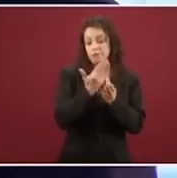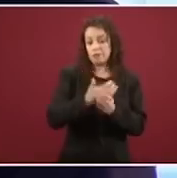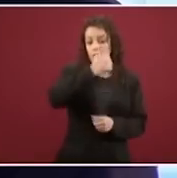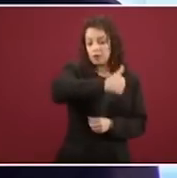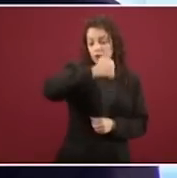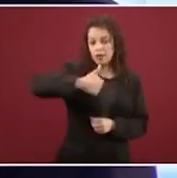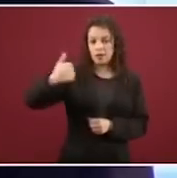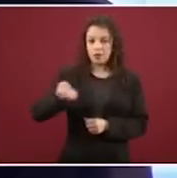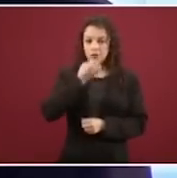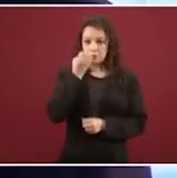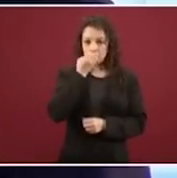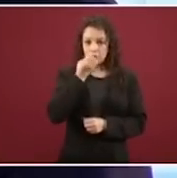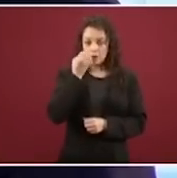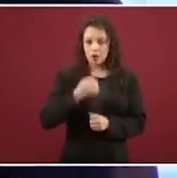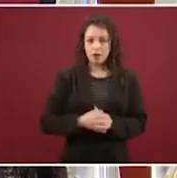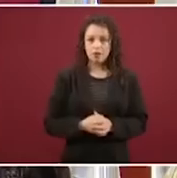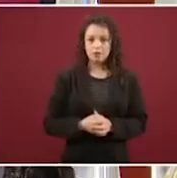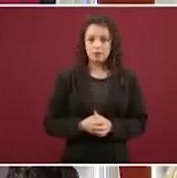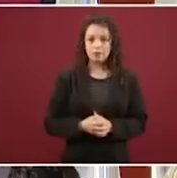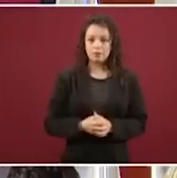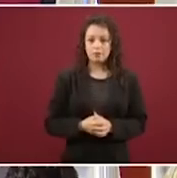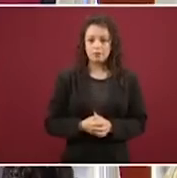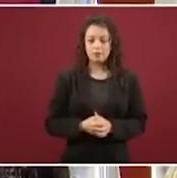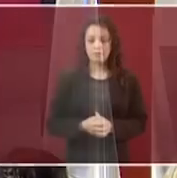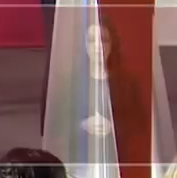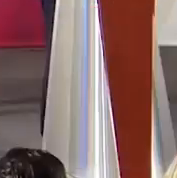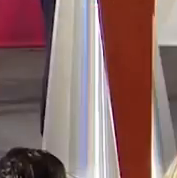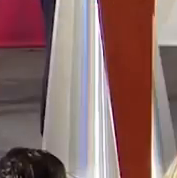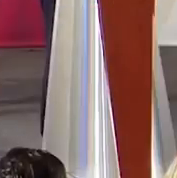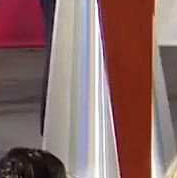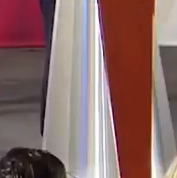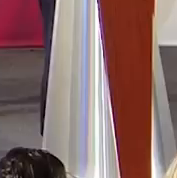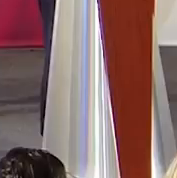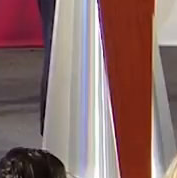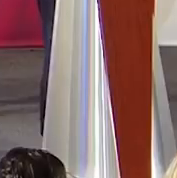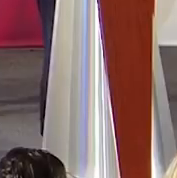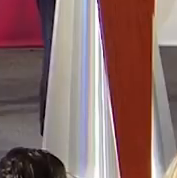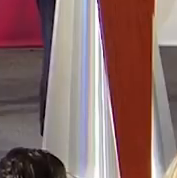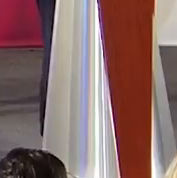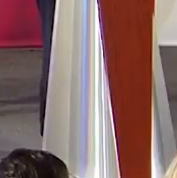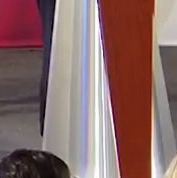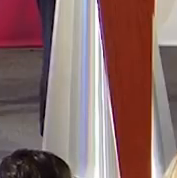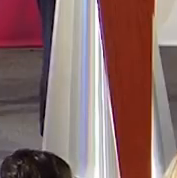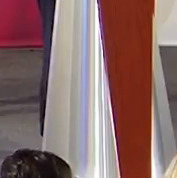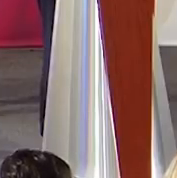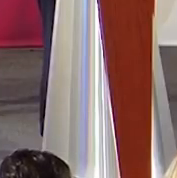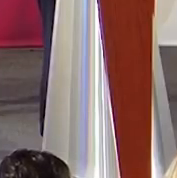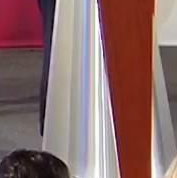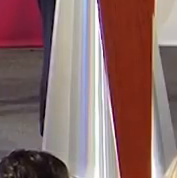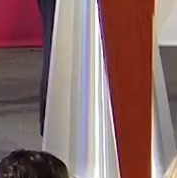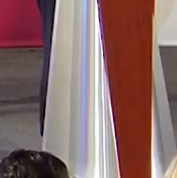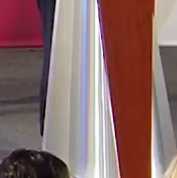escuelas para poder tener la información y ya contamos de estas